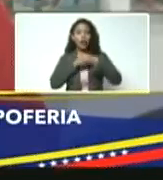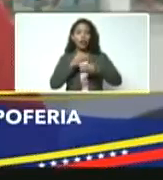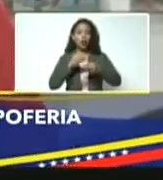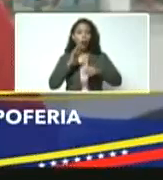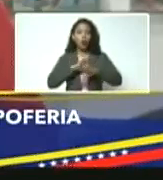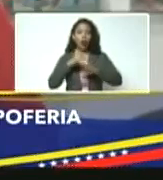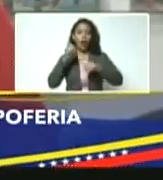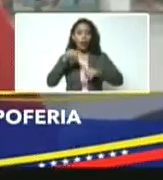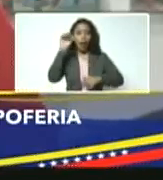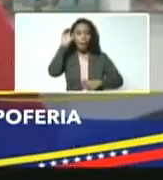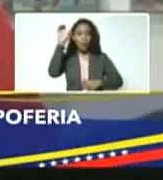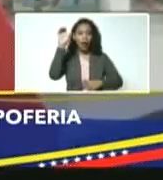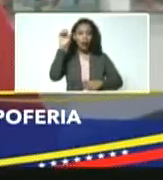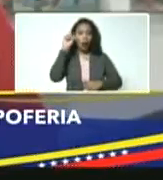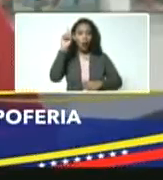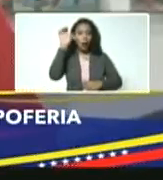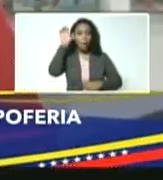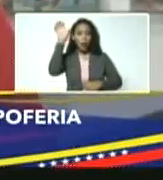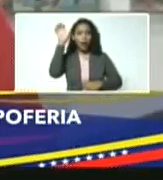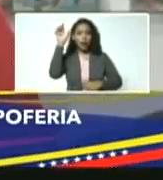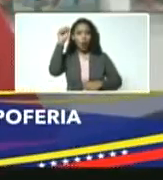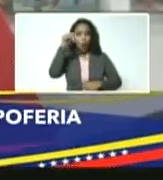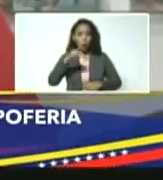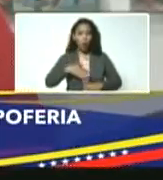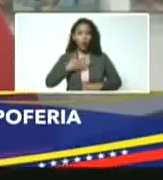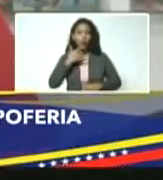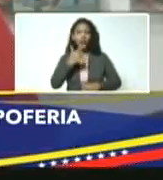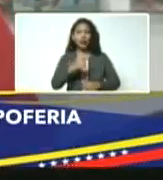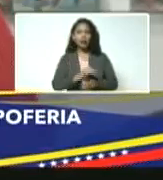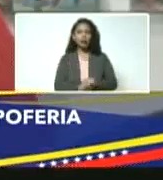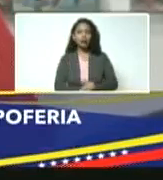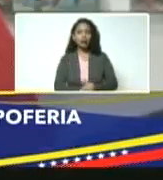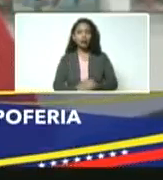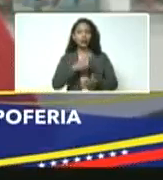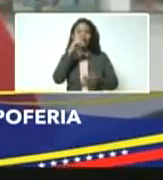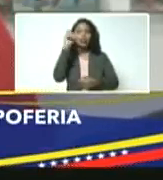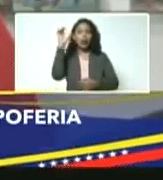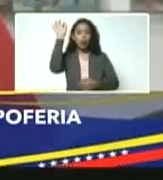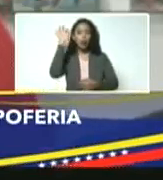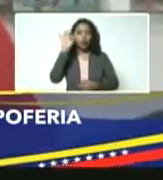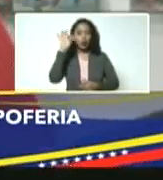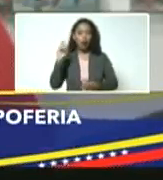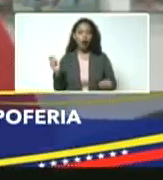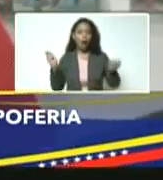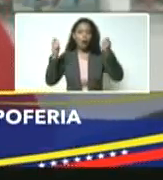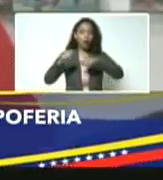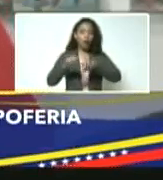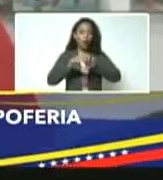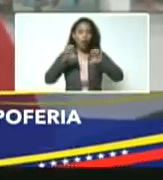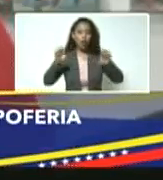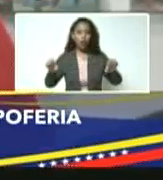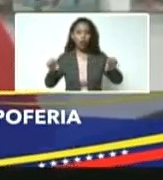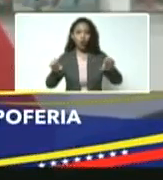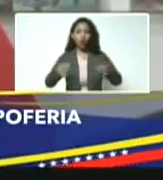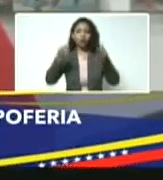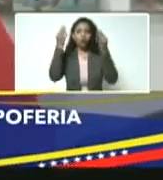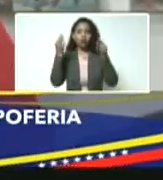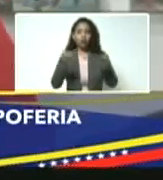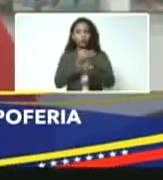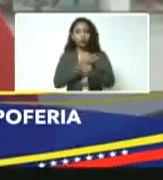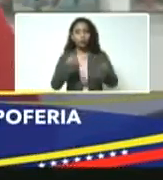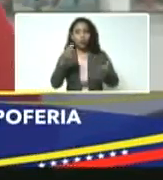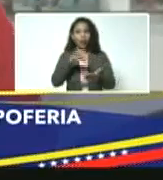esta patria es una patria que hoy podemos decir 100% está apostando a la educación de calidad en